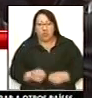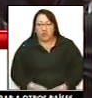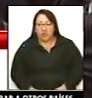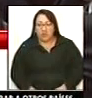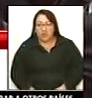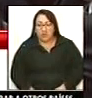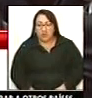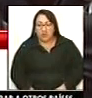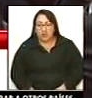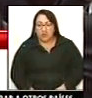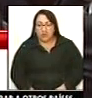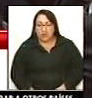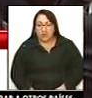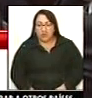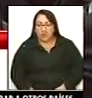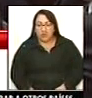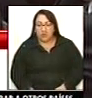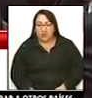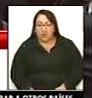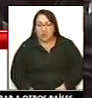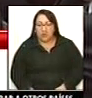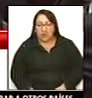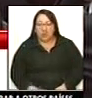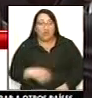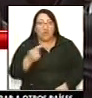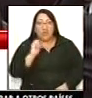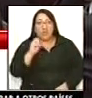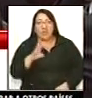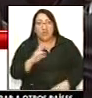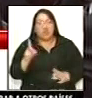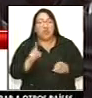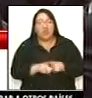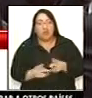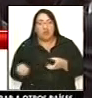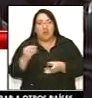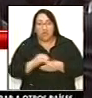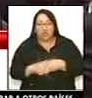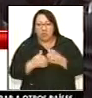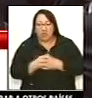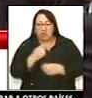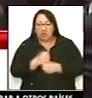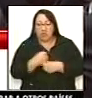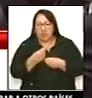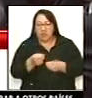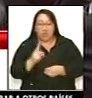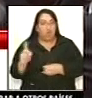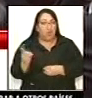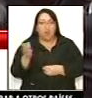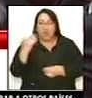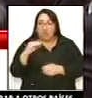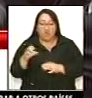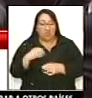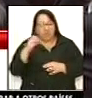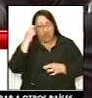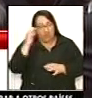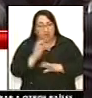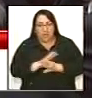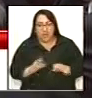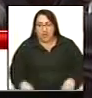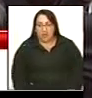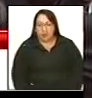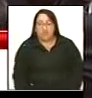solamente voluntad política y decirlo y pararse y decirlo, sino que implica la asignación de recursos. No vamos a hacer políticas